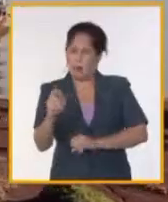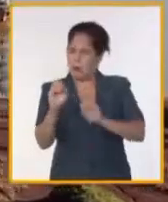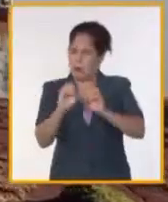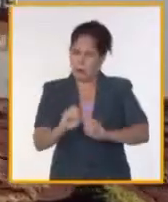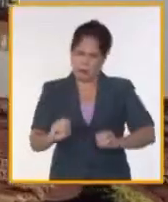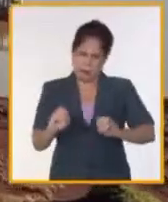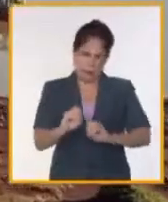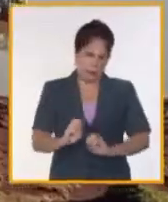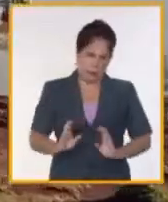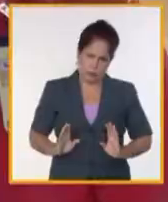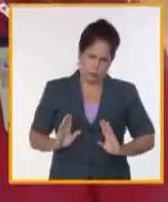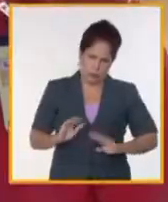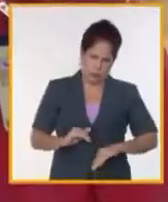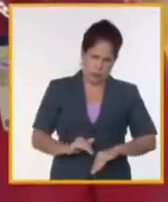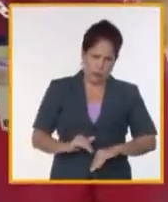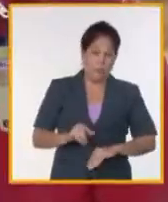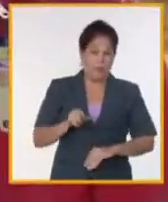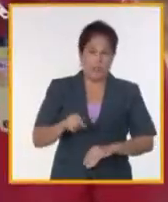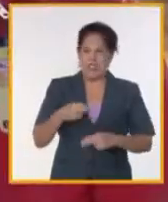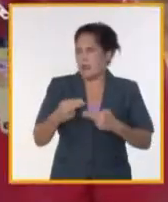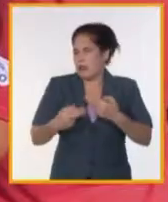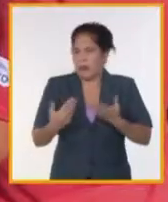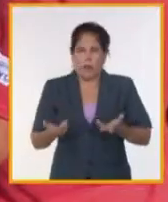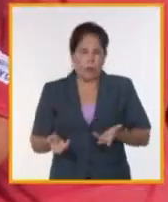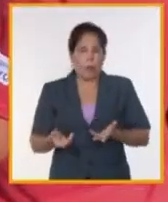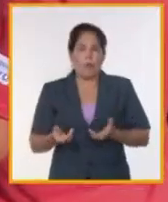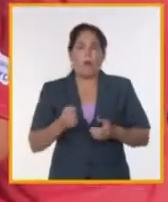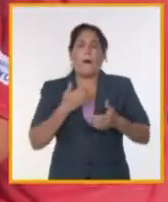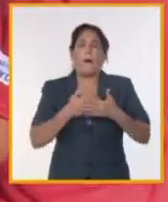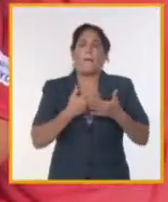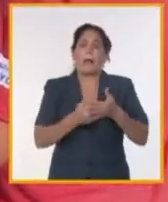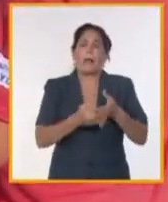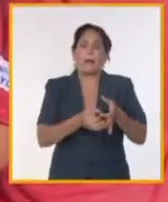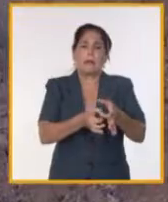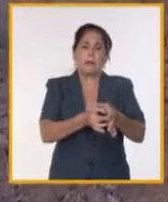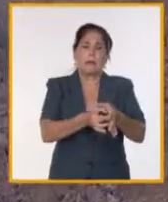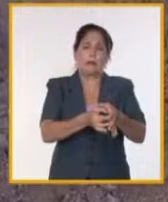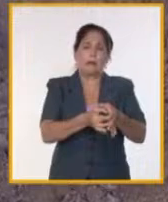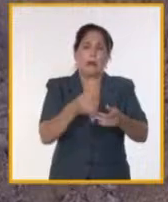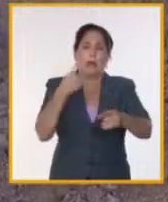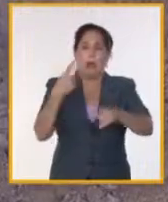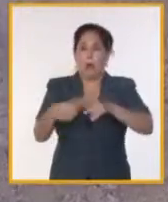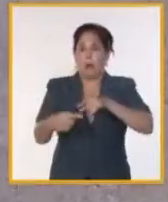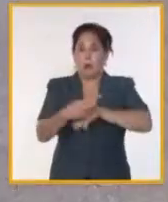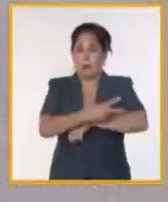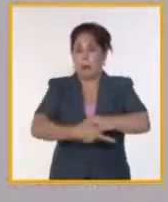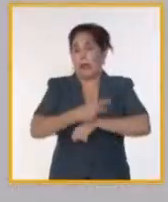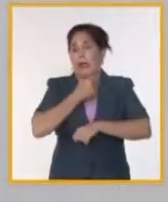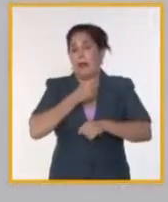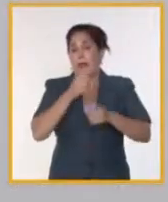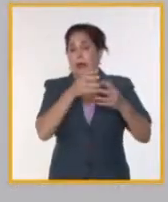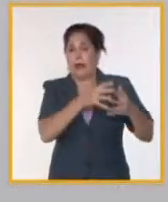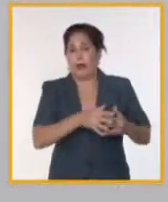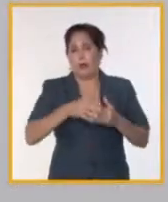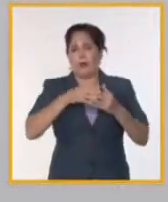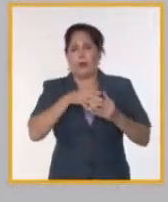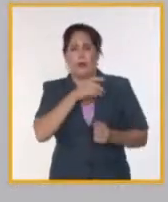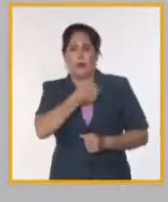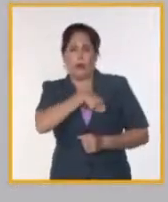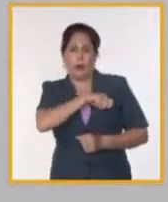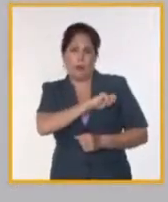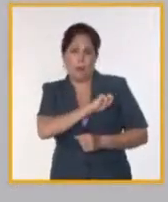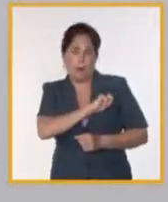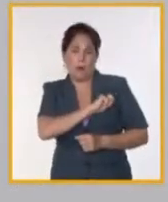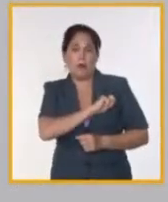la minería en Cuba se realizaba por pocas empresas, casi todas transnacionales norteamericanas, españolas, algunos